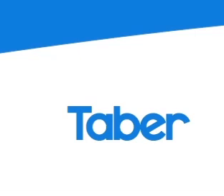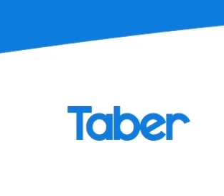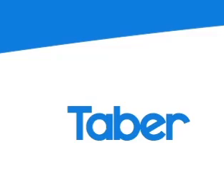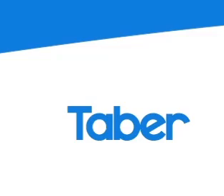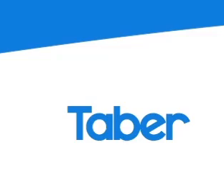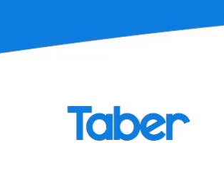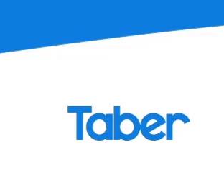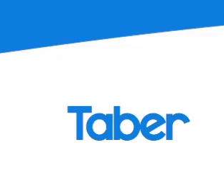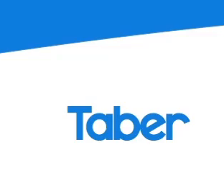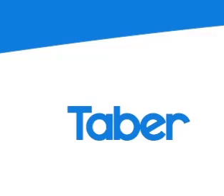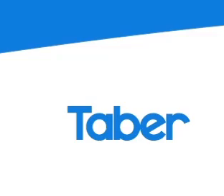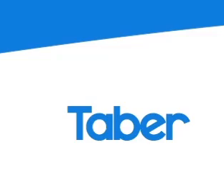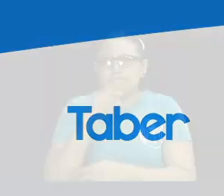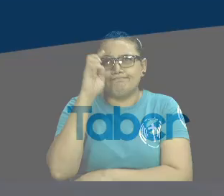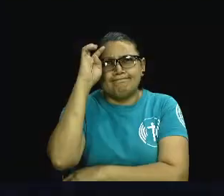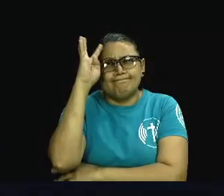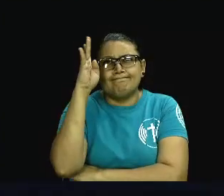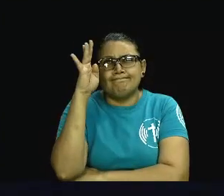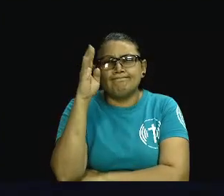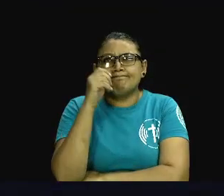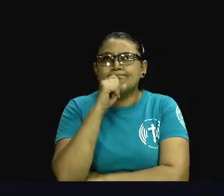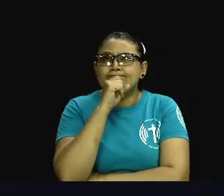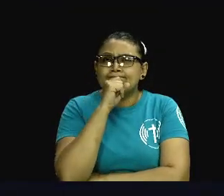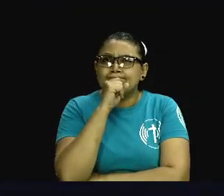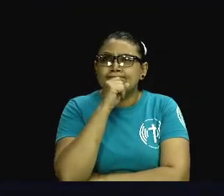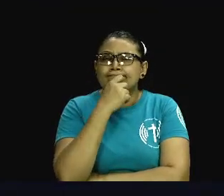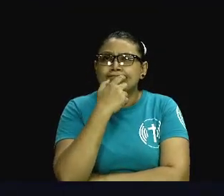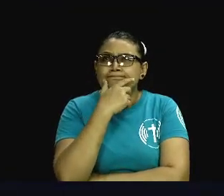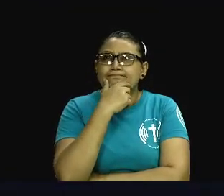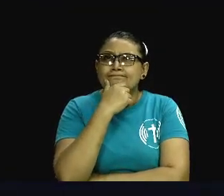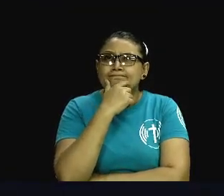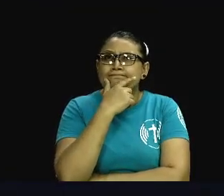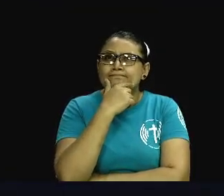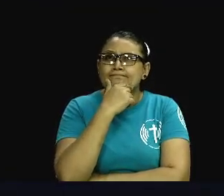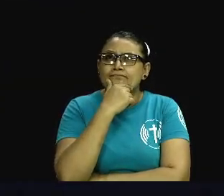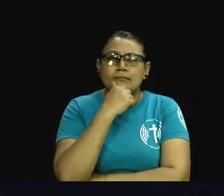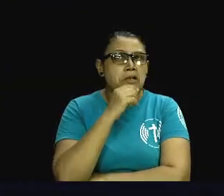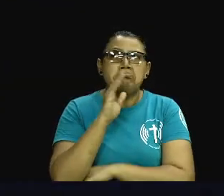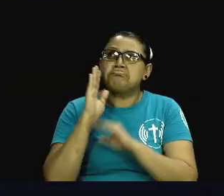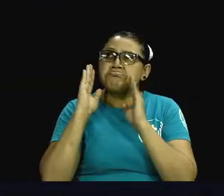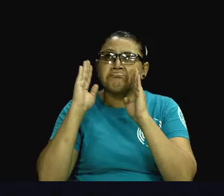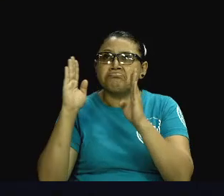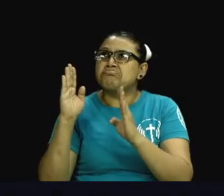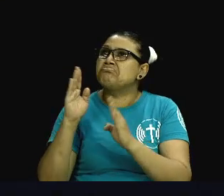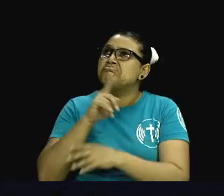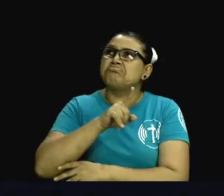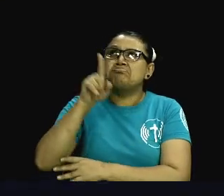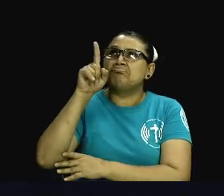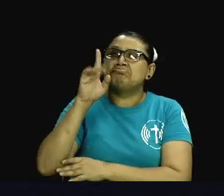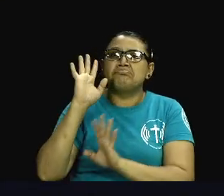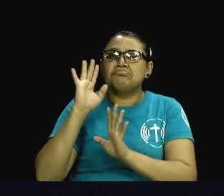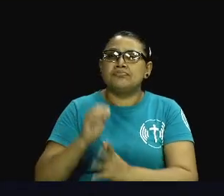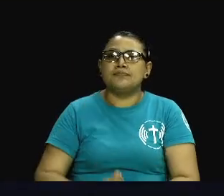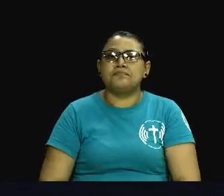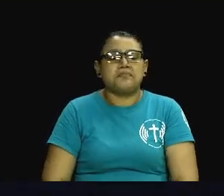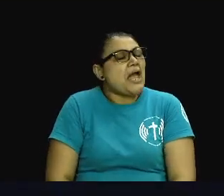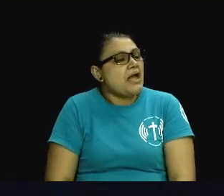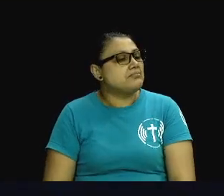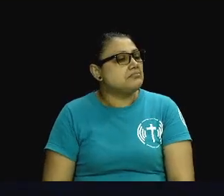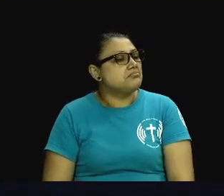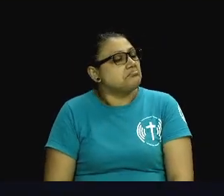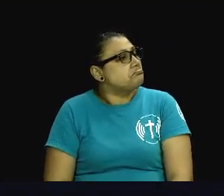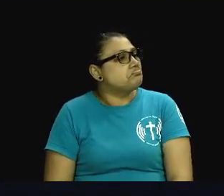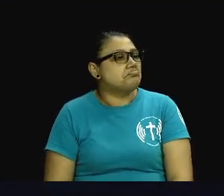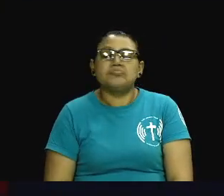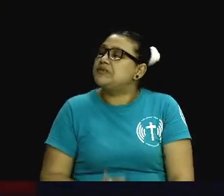y a pesar de ser del pueblo de israel no le había prestado atención a dios él muy mandado